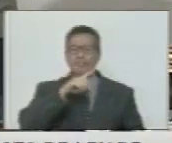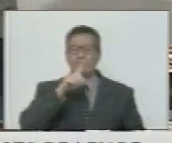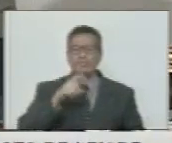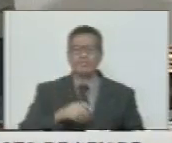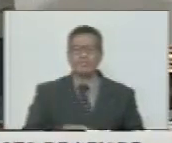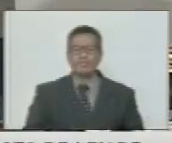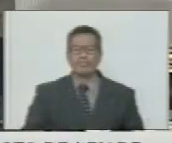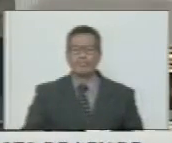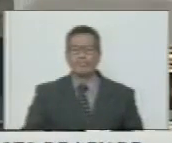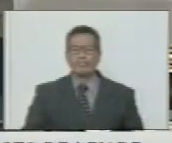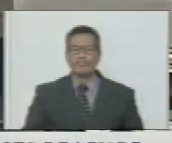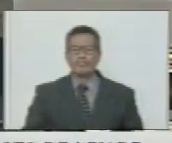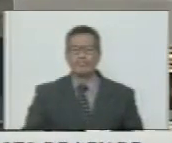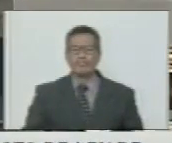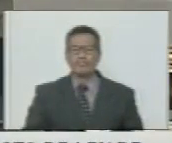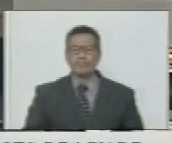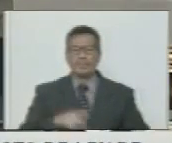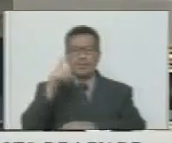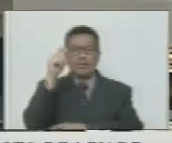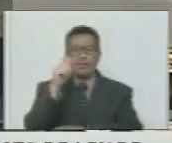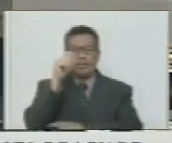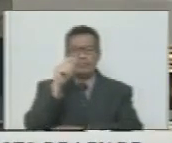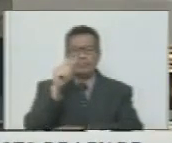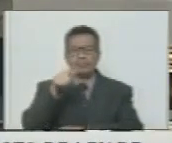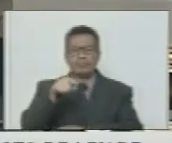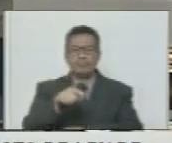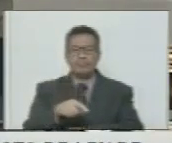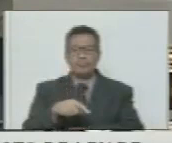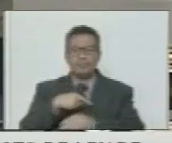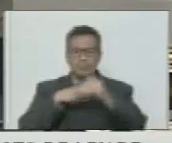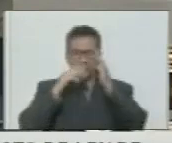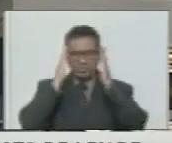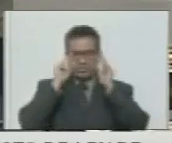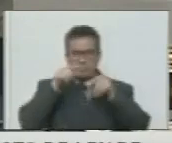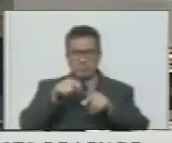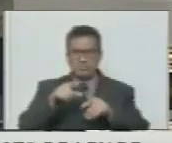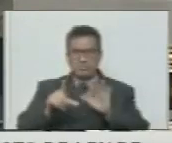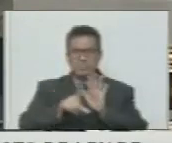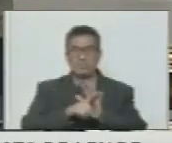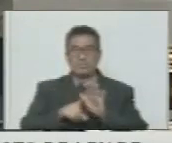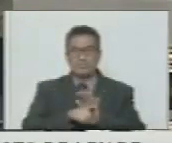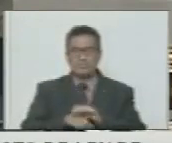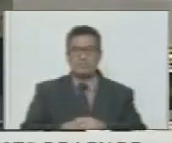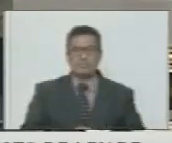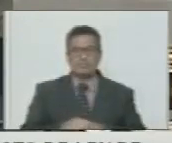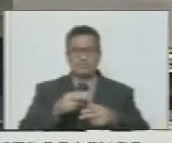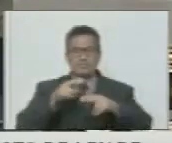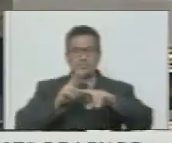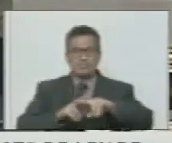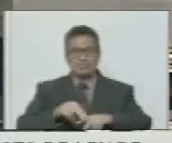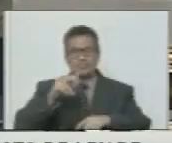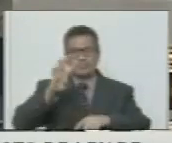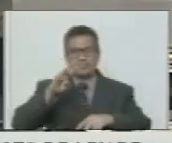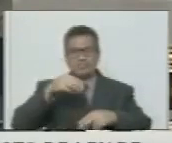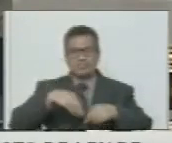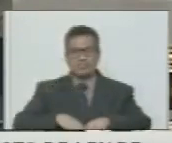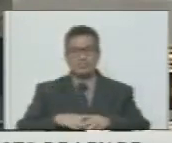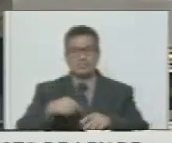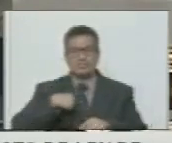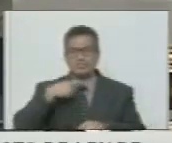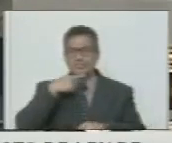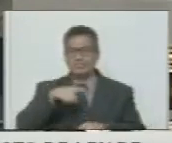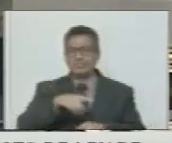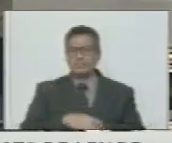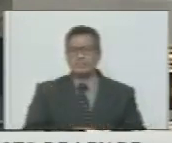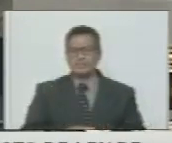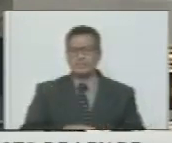pregunta para los diputados que han estado atendiendo esta ley. En el numeral 4,